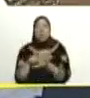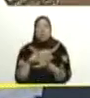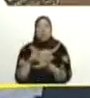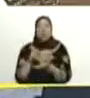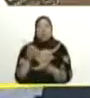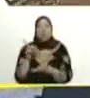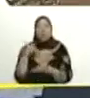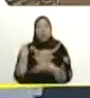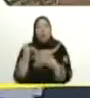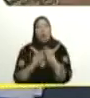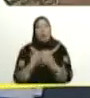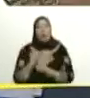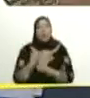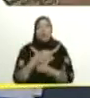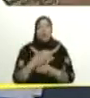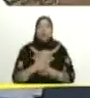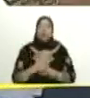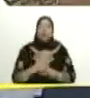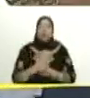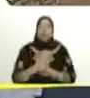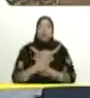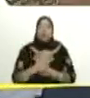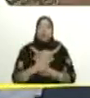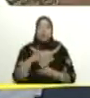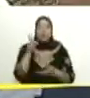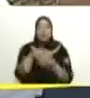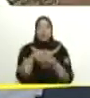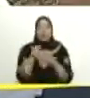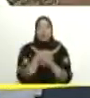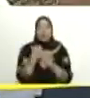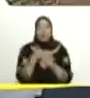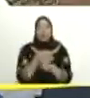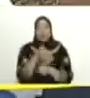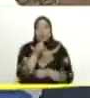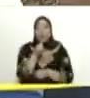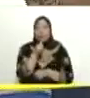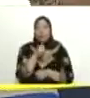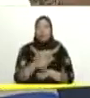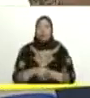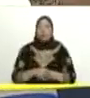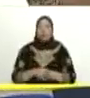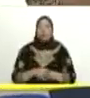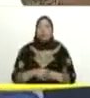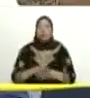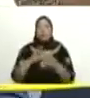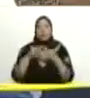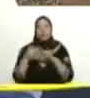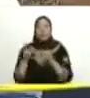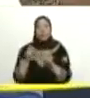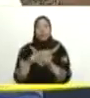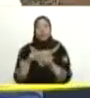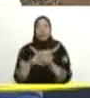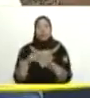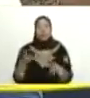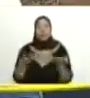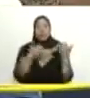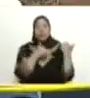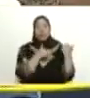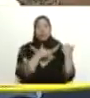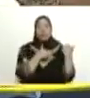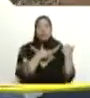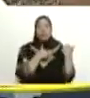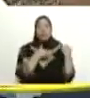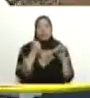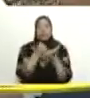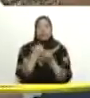poco así como que la acepto, lo agarro, no lo agarro. Le digo yo a la compañera Carmen, que era la encargada de ellos, le dije, bueno, Carmen,